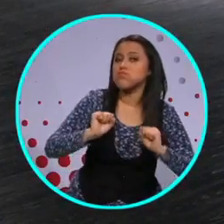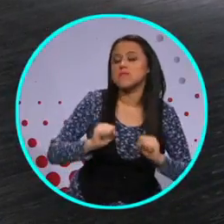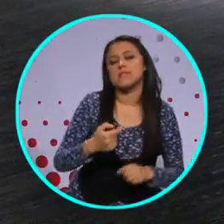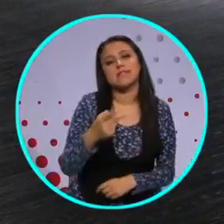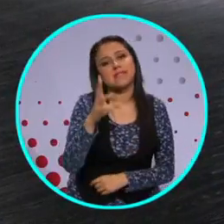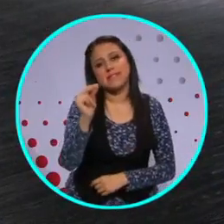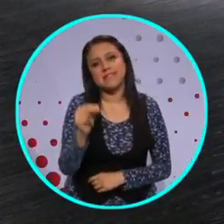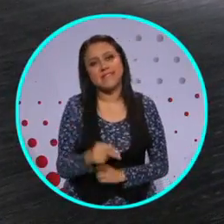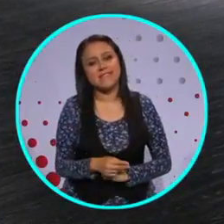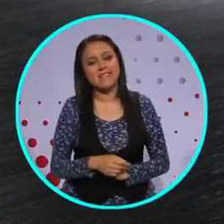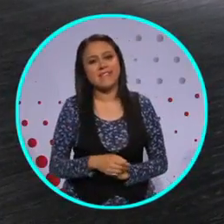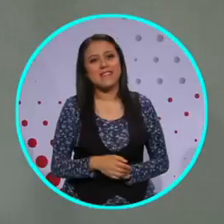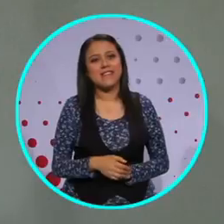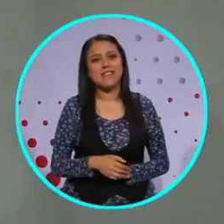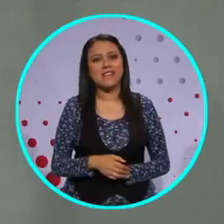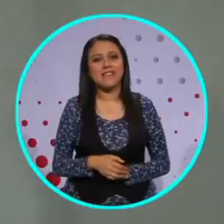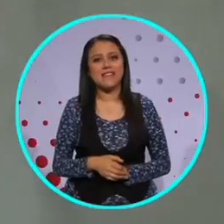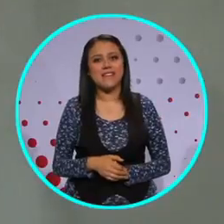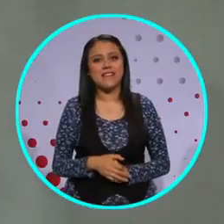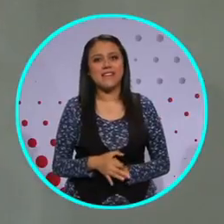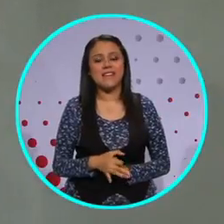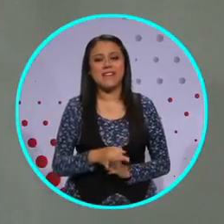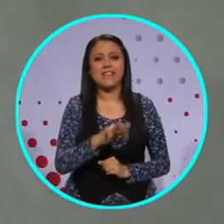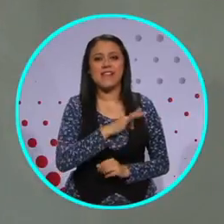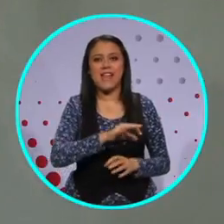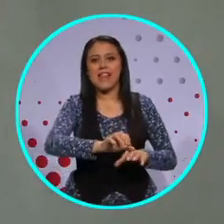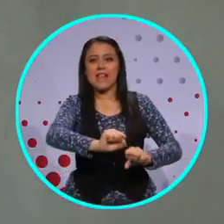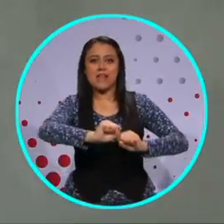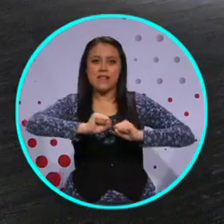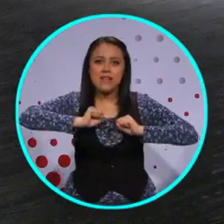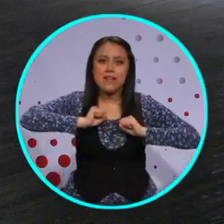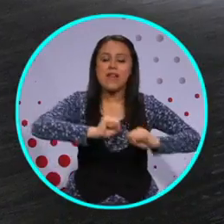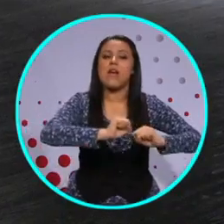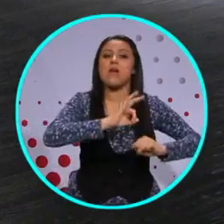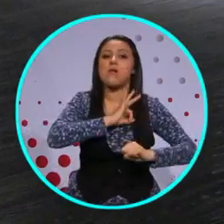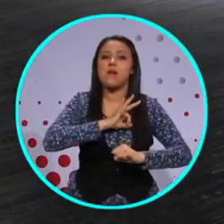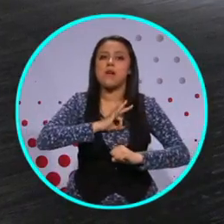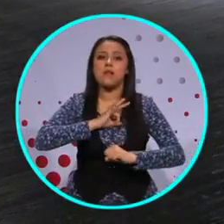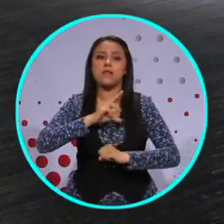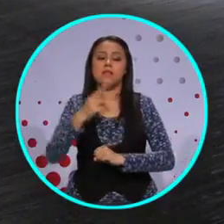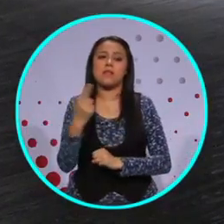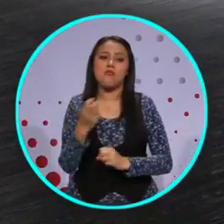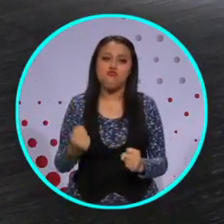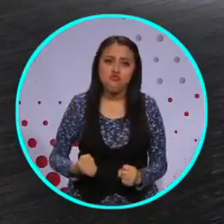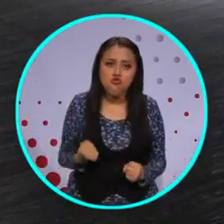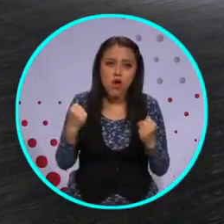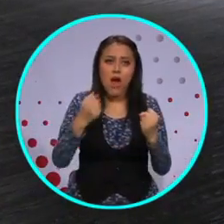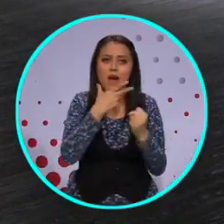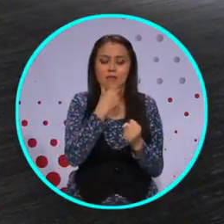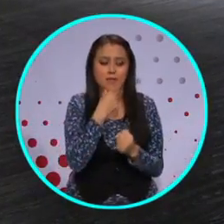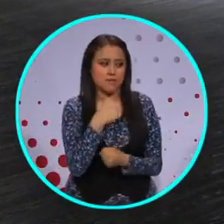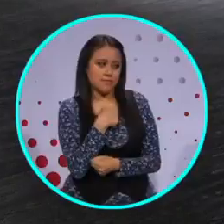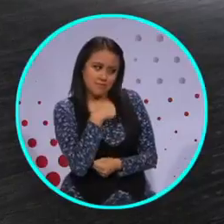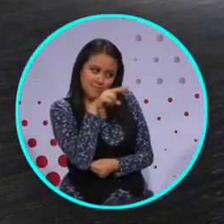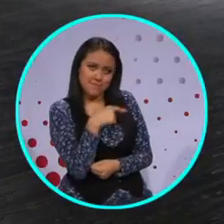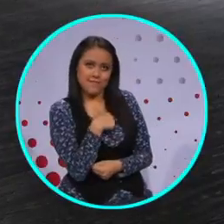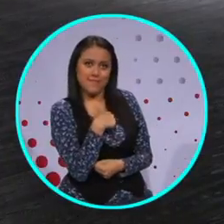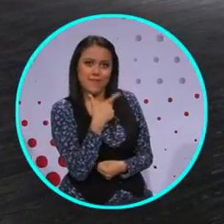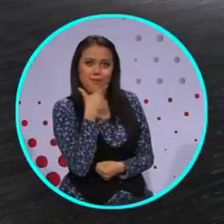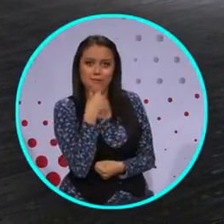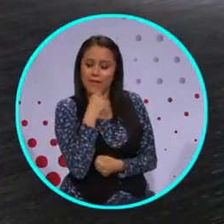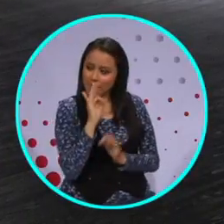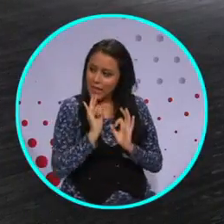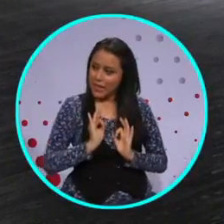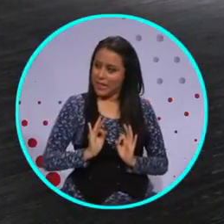ella quería puertas y presenta fuerza de hombre dijo que ahora vamos a